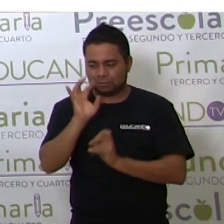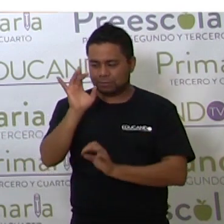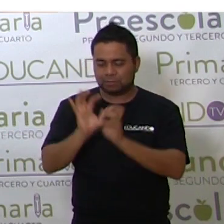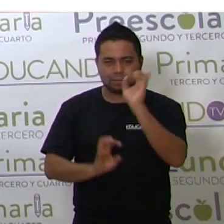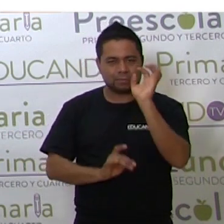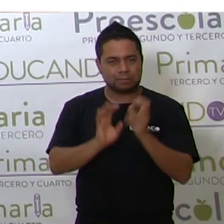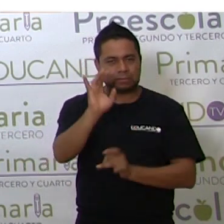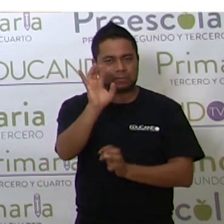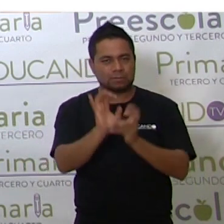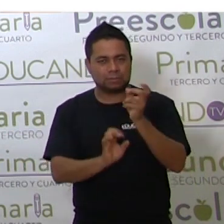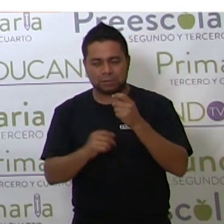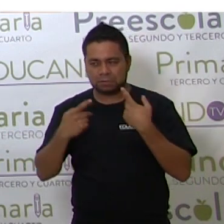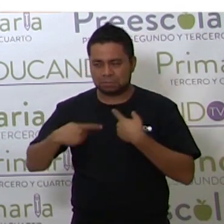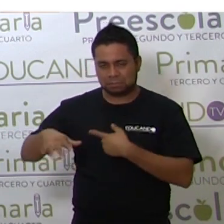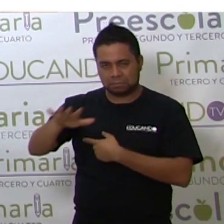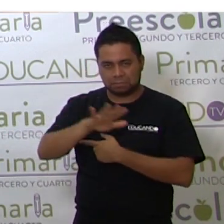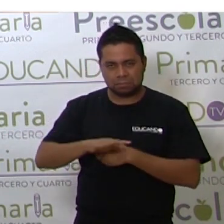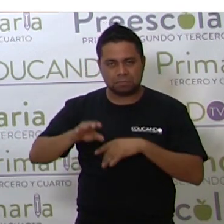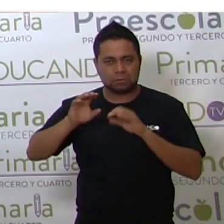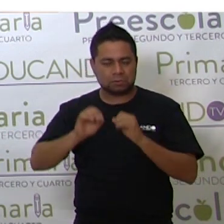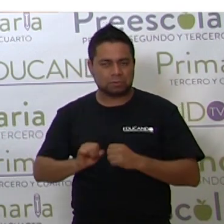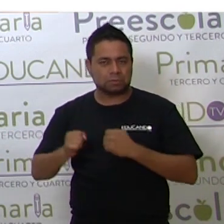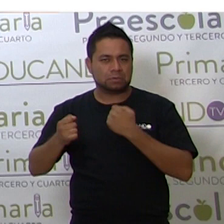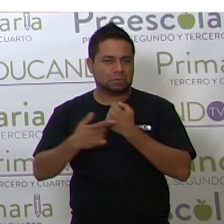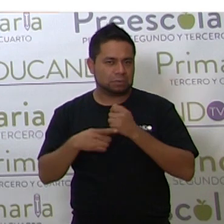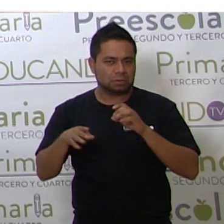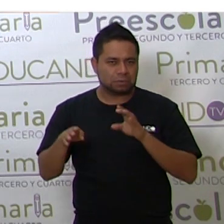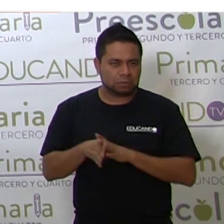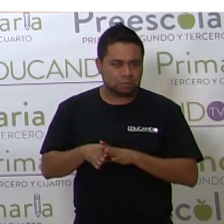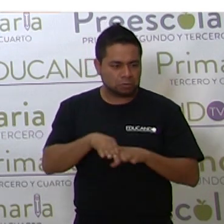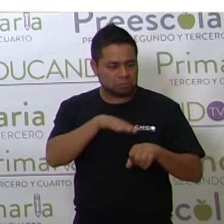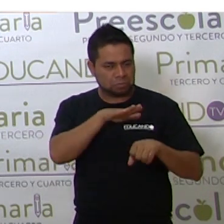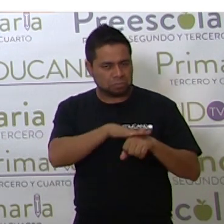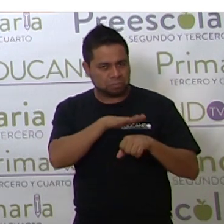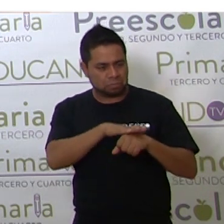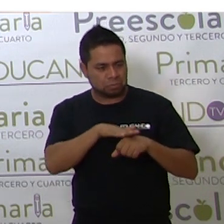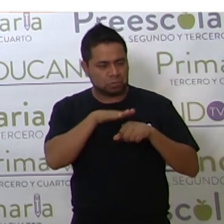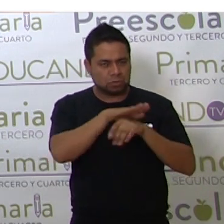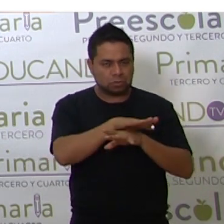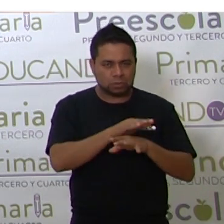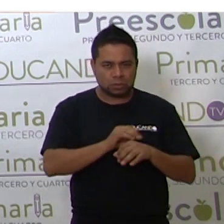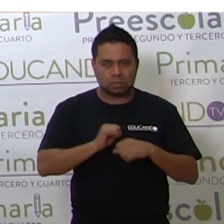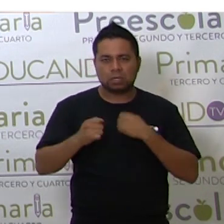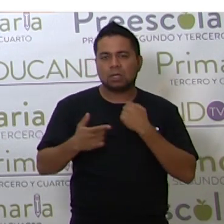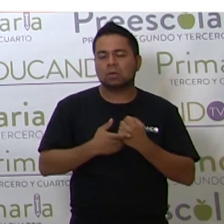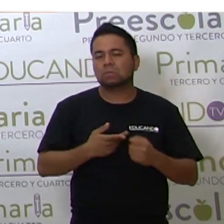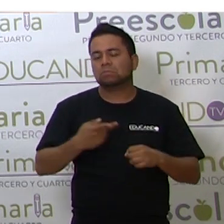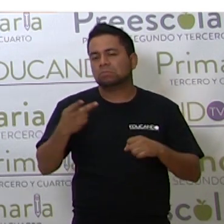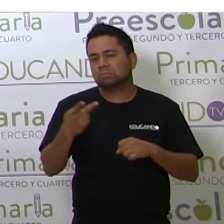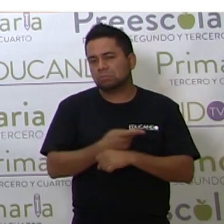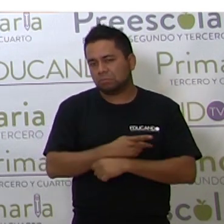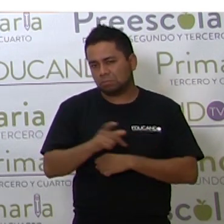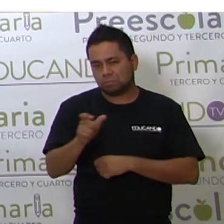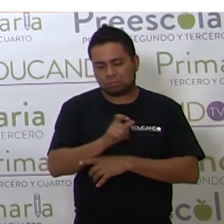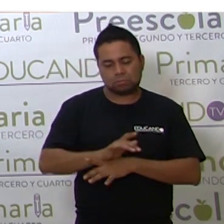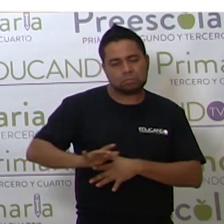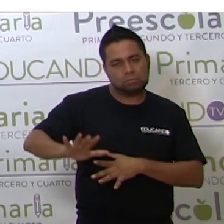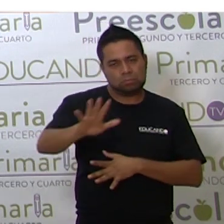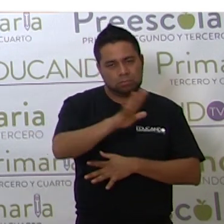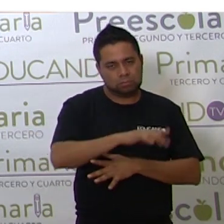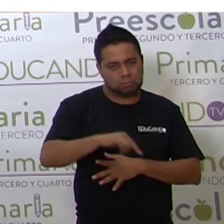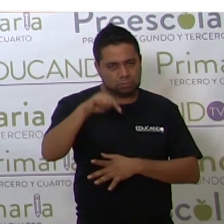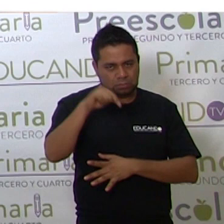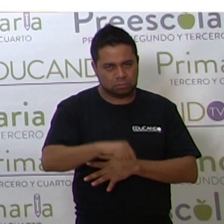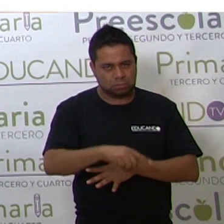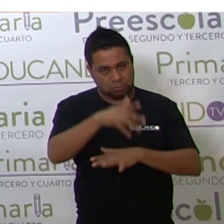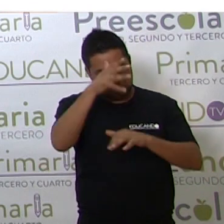seres humanos o de alguna manera poder estar informados de algún acontecimiento que ocurriera en su espacio de